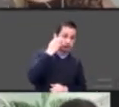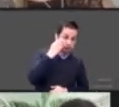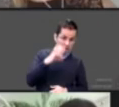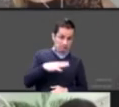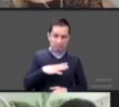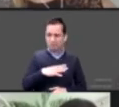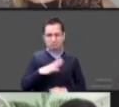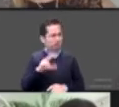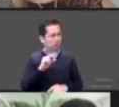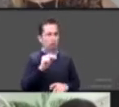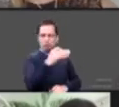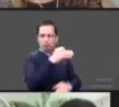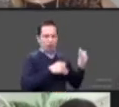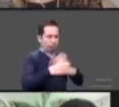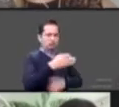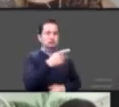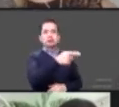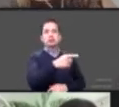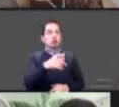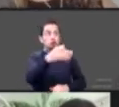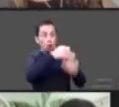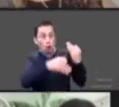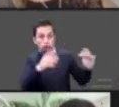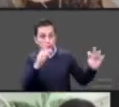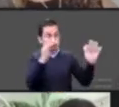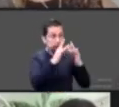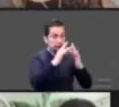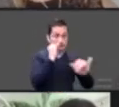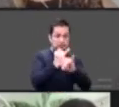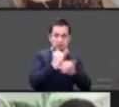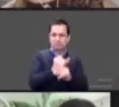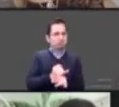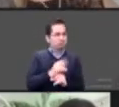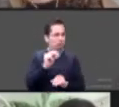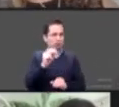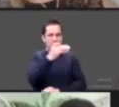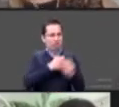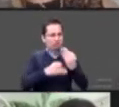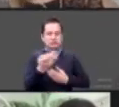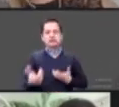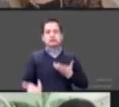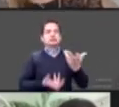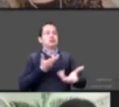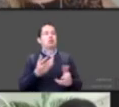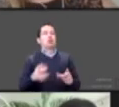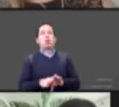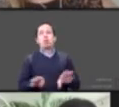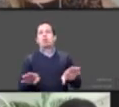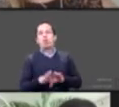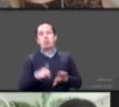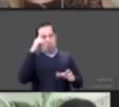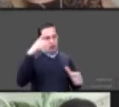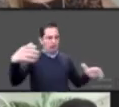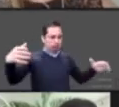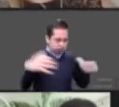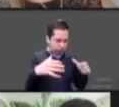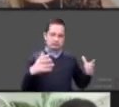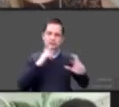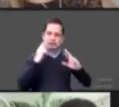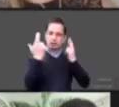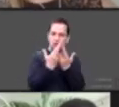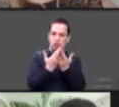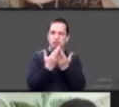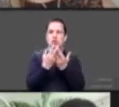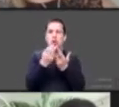Pero después, ¿cómo hacíamos que, ya habiendo sortado esa brecha, el espacio fuera igual de rico que como era en lo